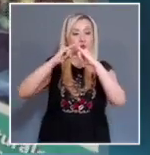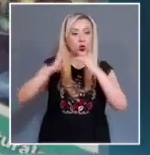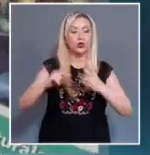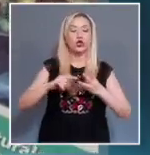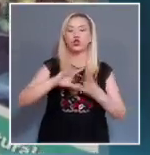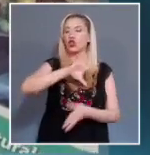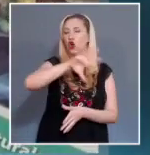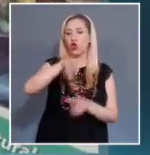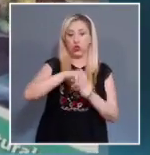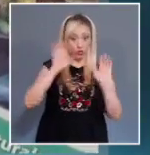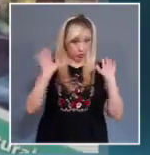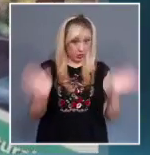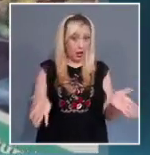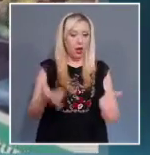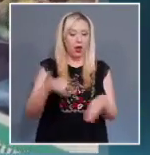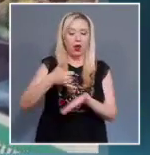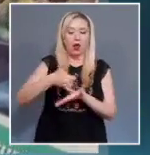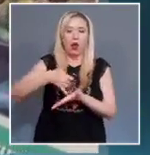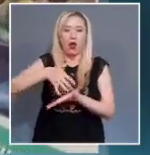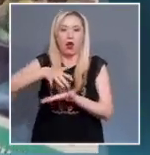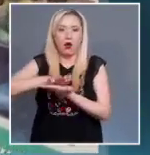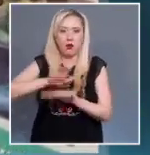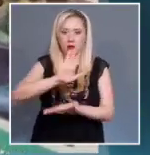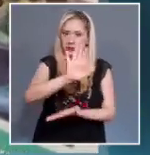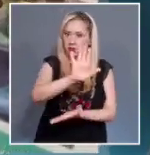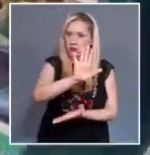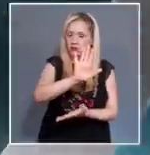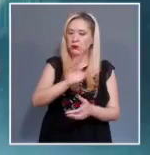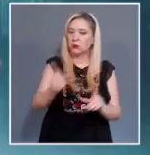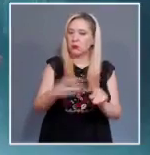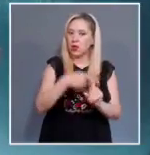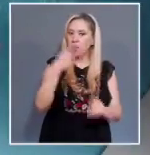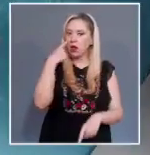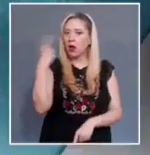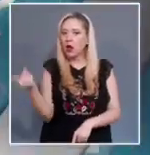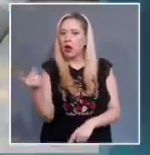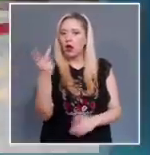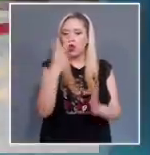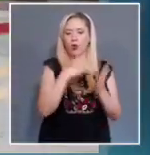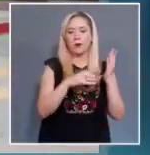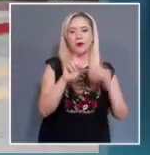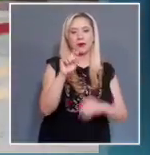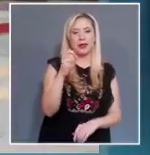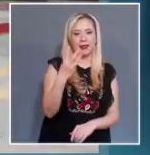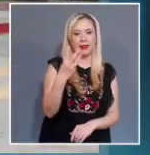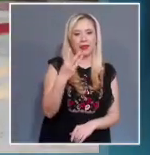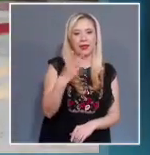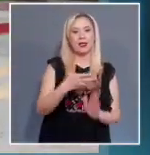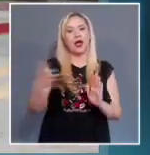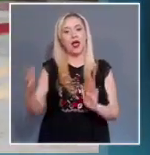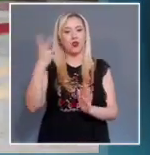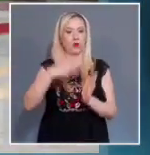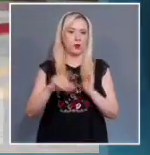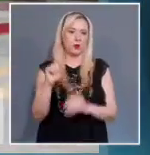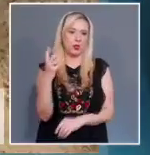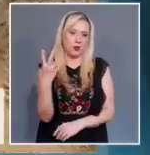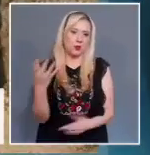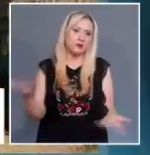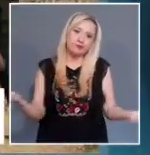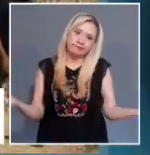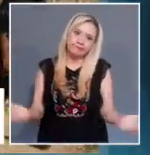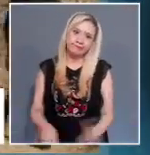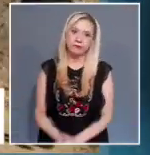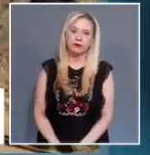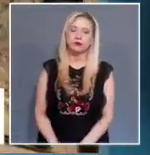texto gratuitos para el ciclo escolar 2023-2024. De acuerdo con el reporte de violencia contra